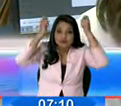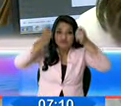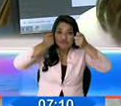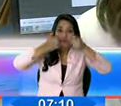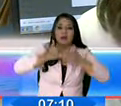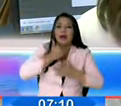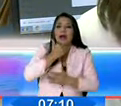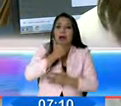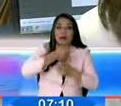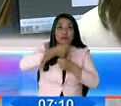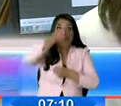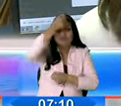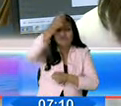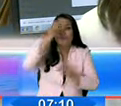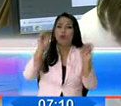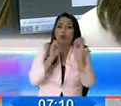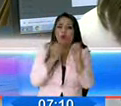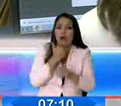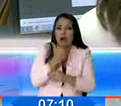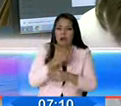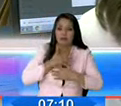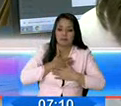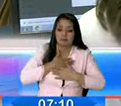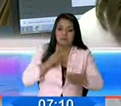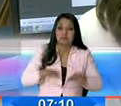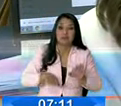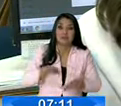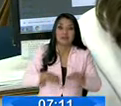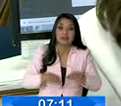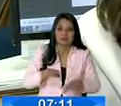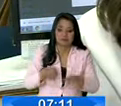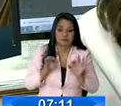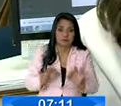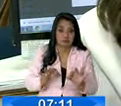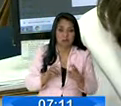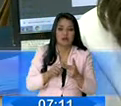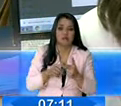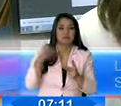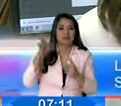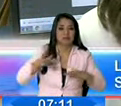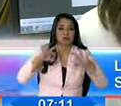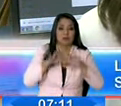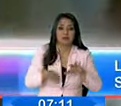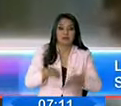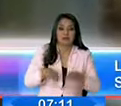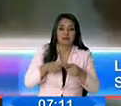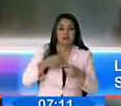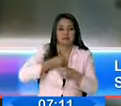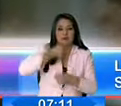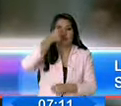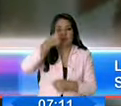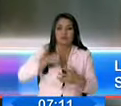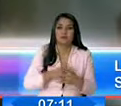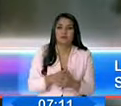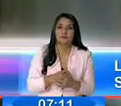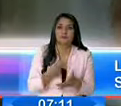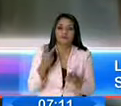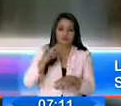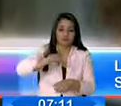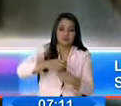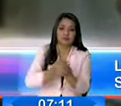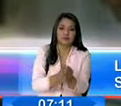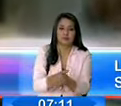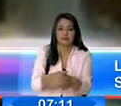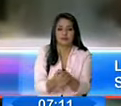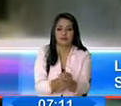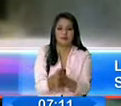algunos protectores en nuestros pies, zapatos adecuados, paraguas. Lavarse constantemente las manos es